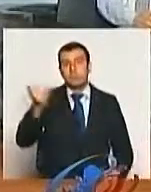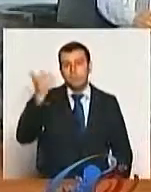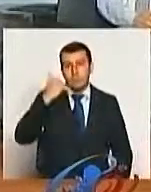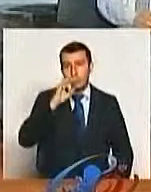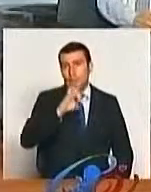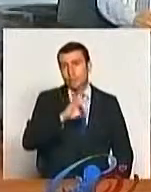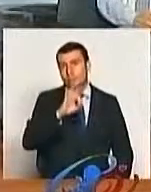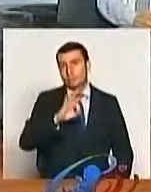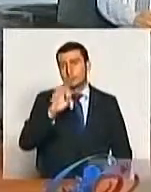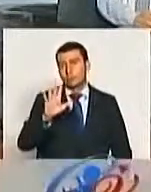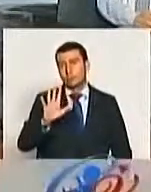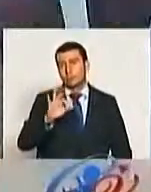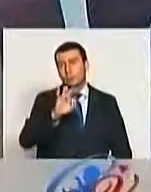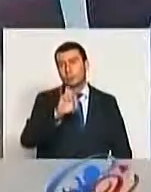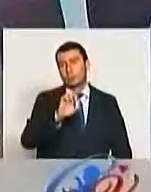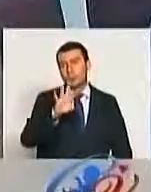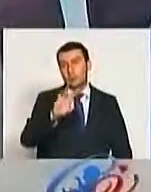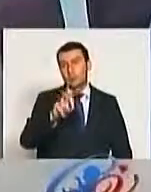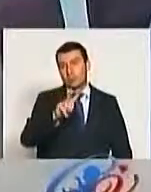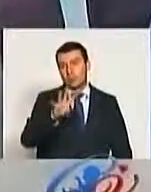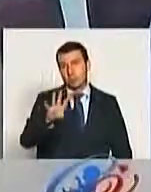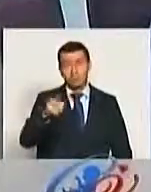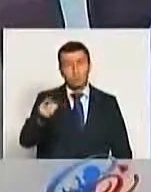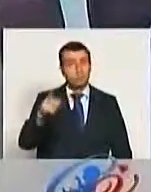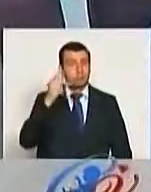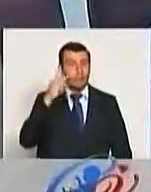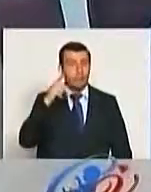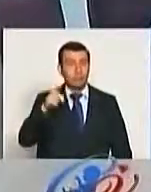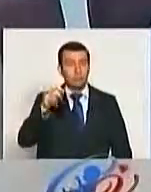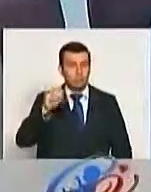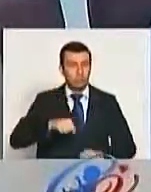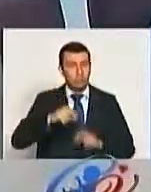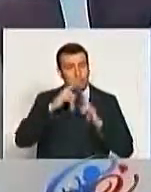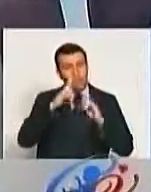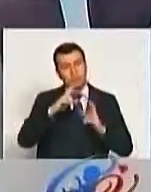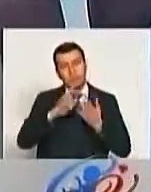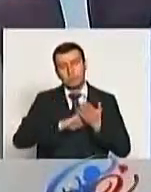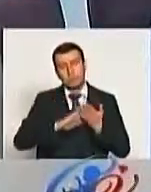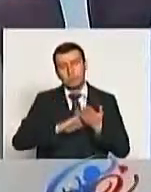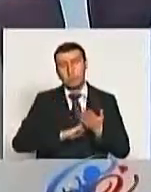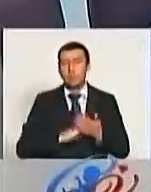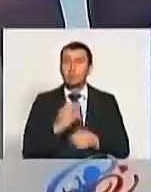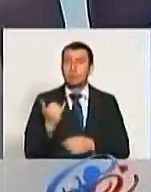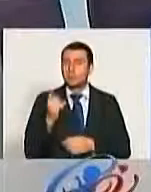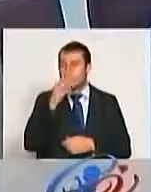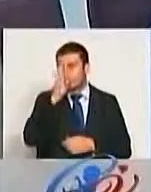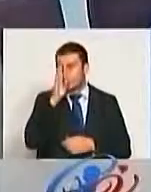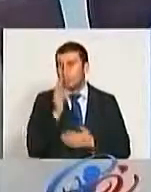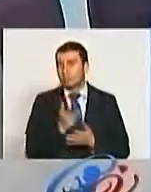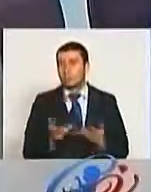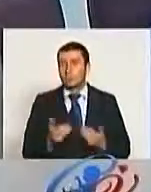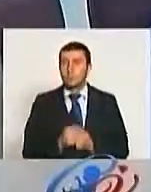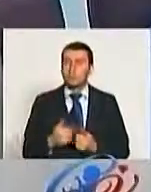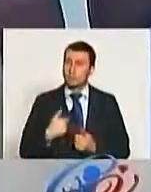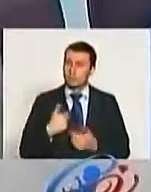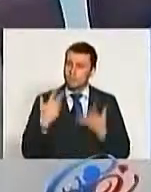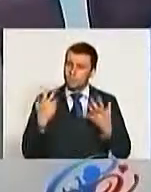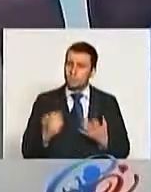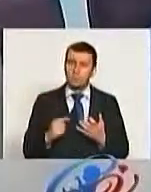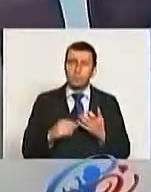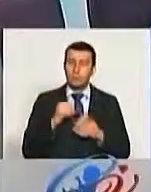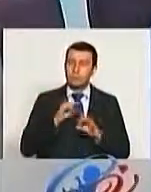335-8924 en Pereira para que ustedes puedan resolver sus inquietudes. Lo que queremos hoy con este espacio es hacer